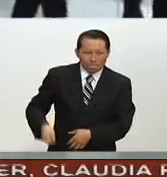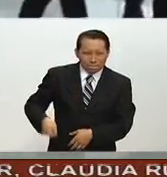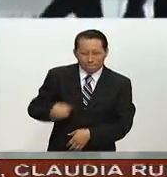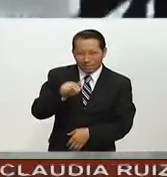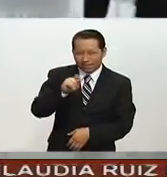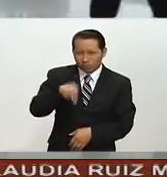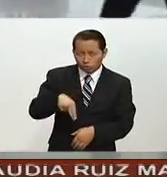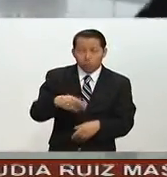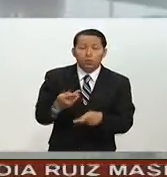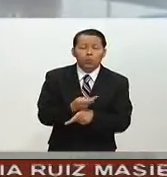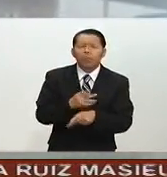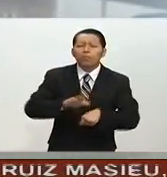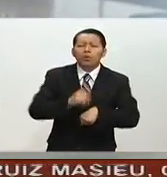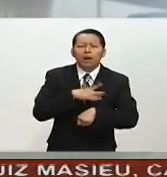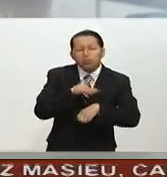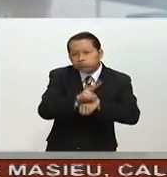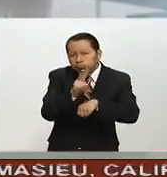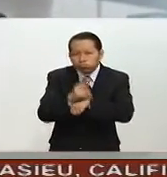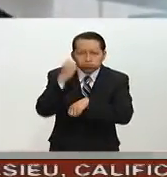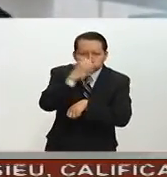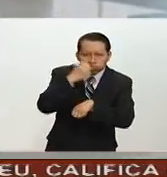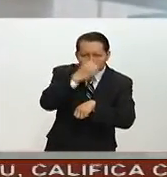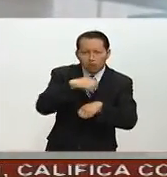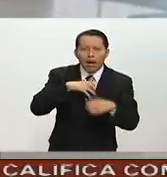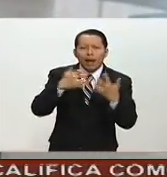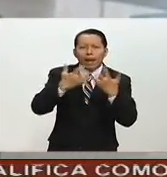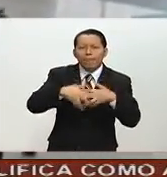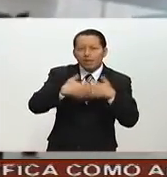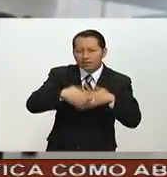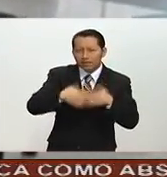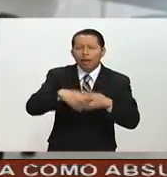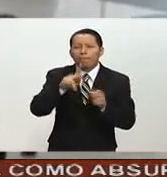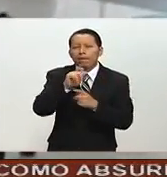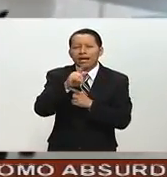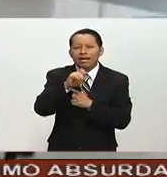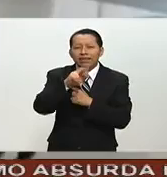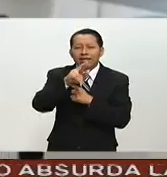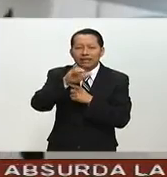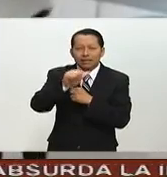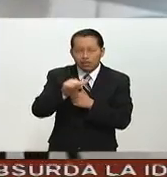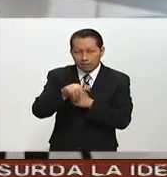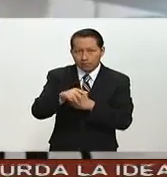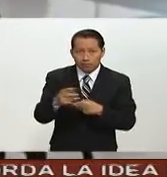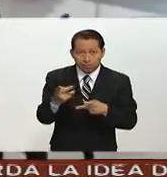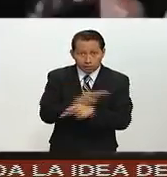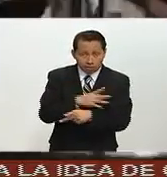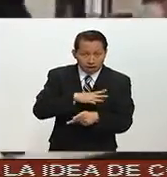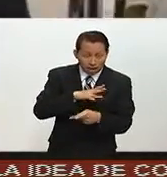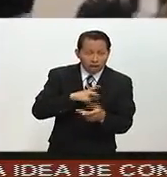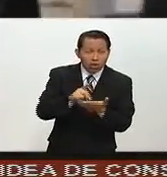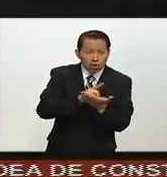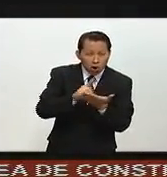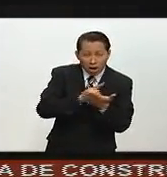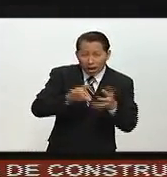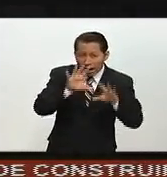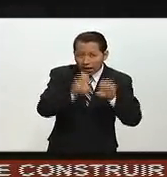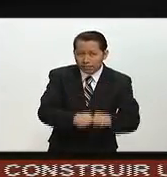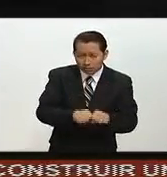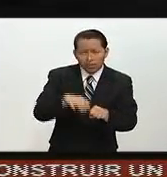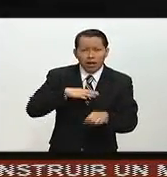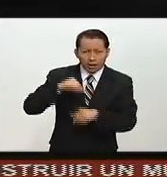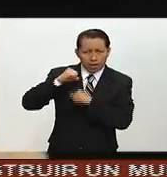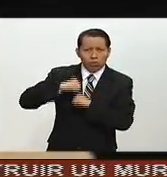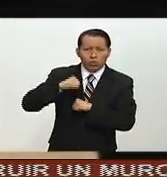de inspección y vigilancia en una empresa de paquetería ubicada en la terminal aérea. La droga asegurada fue puesta a disposición de la